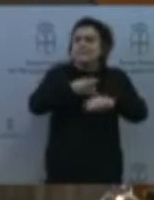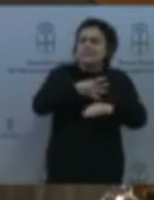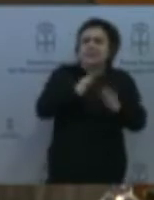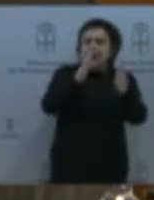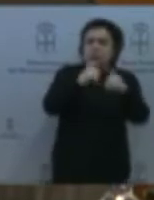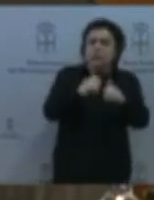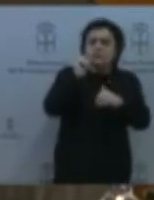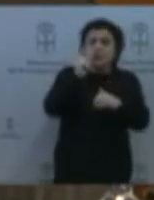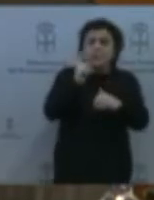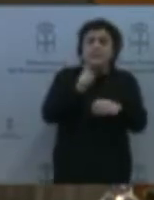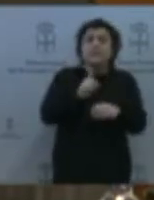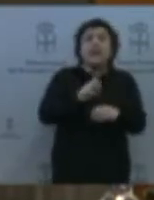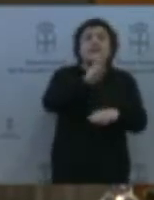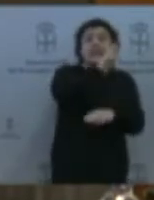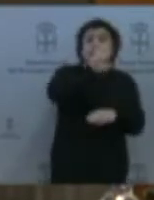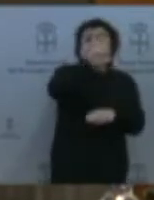sindicalizados?